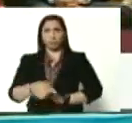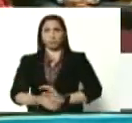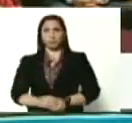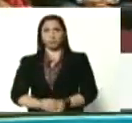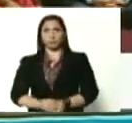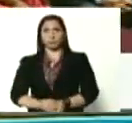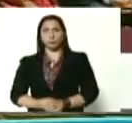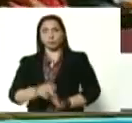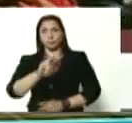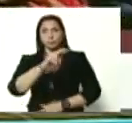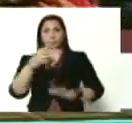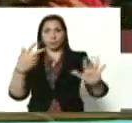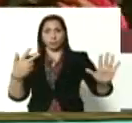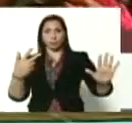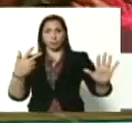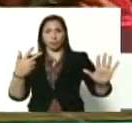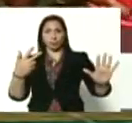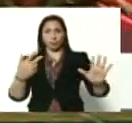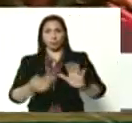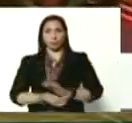28 d